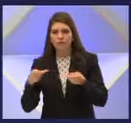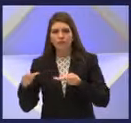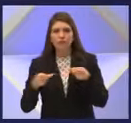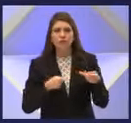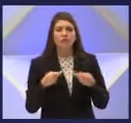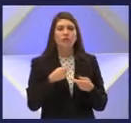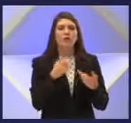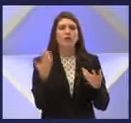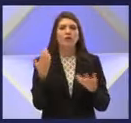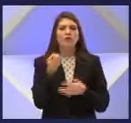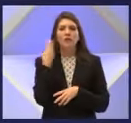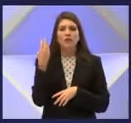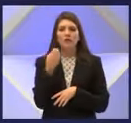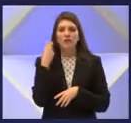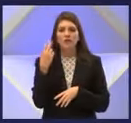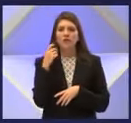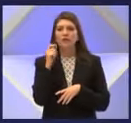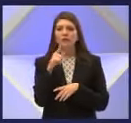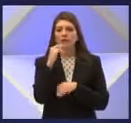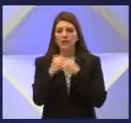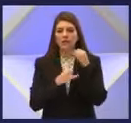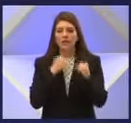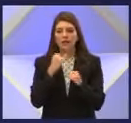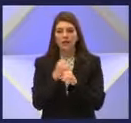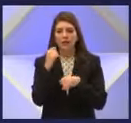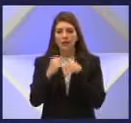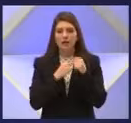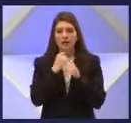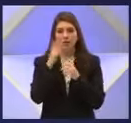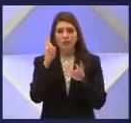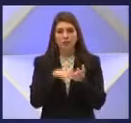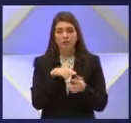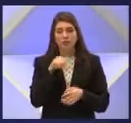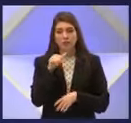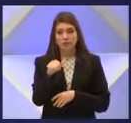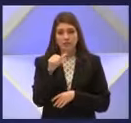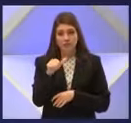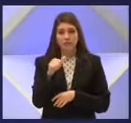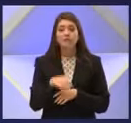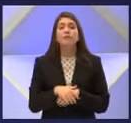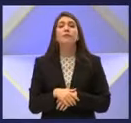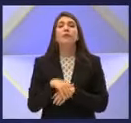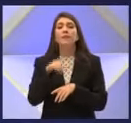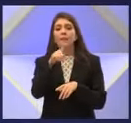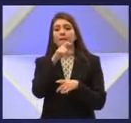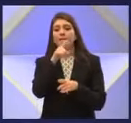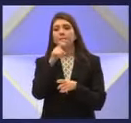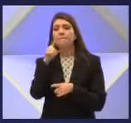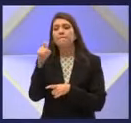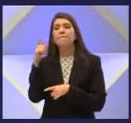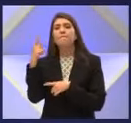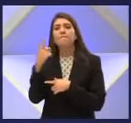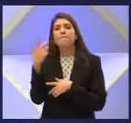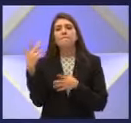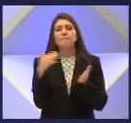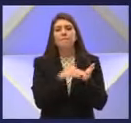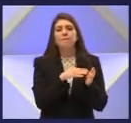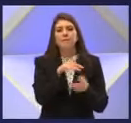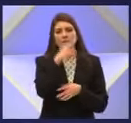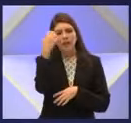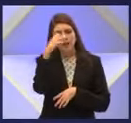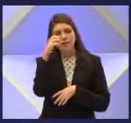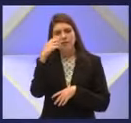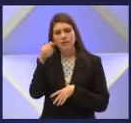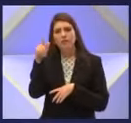el congreso internacional de astronáutica en 2016 trajimos 5.000 especialistas de 80 países 30 gentes espaciales 8